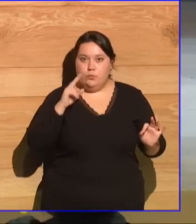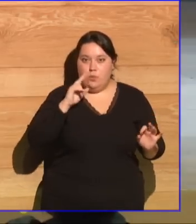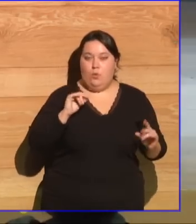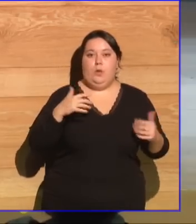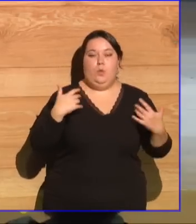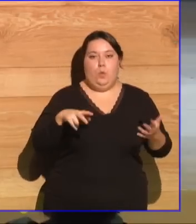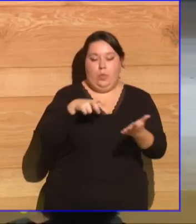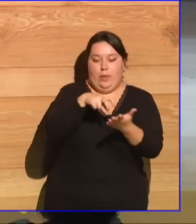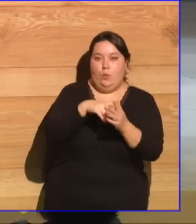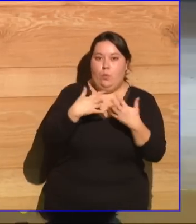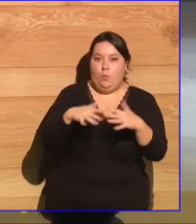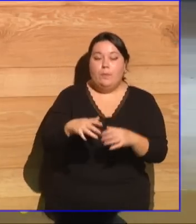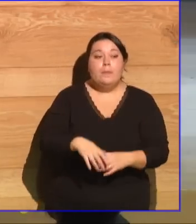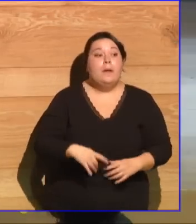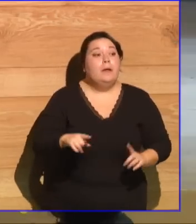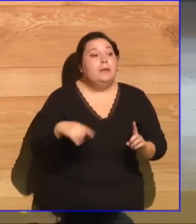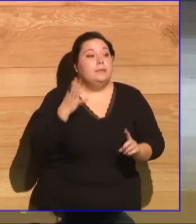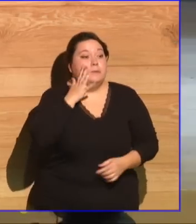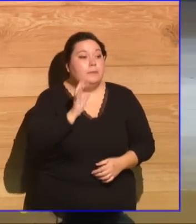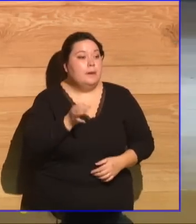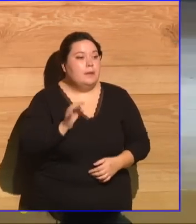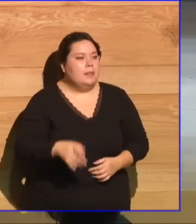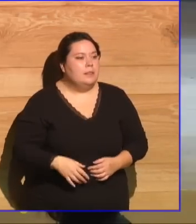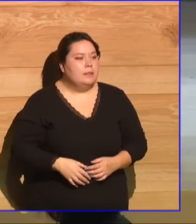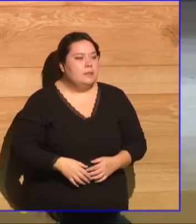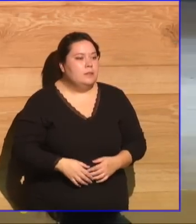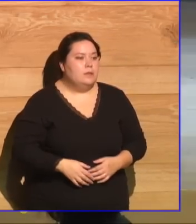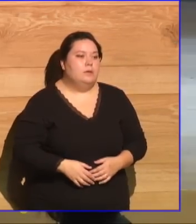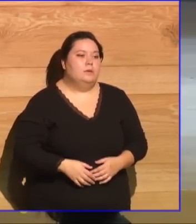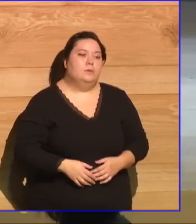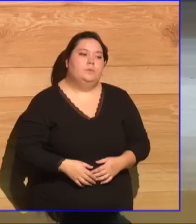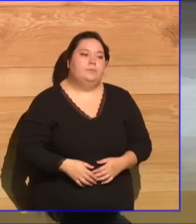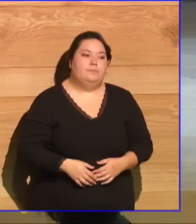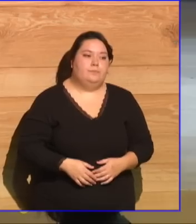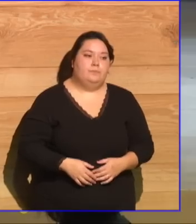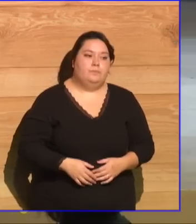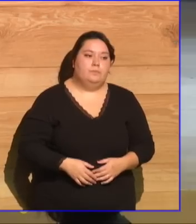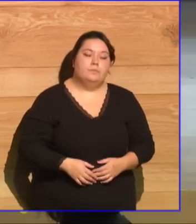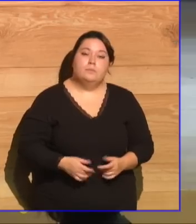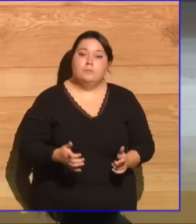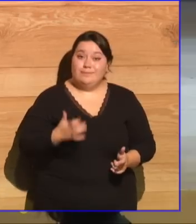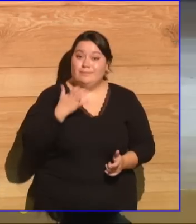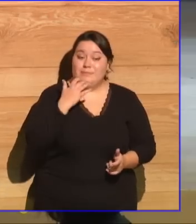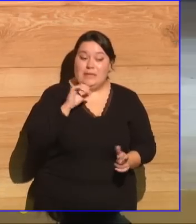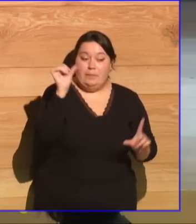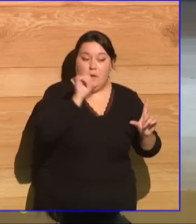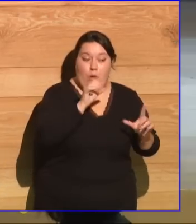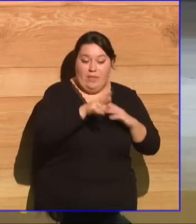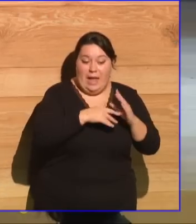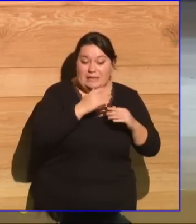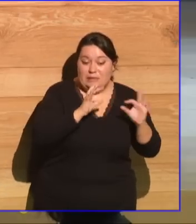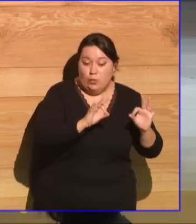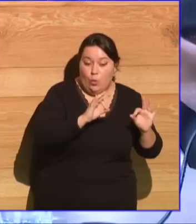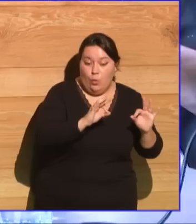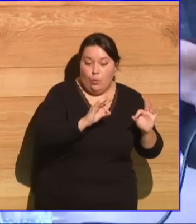rodillas y demás, pero es verdad que a lo mejor lo que le sucedía es que si aplicaba todo eso a la película, al final sí que